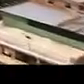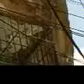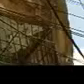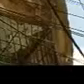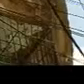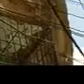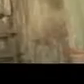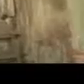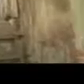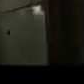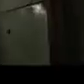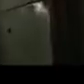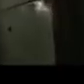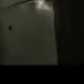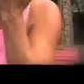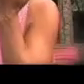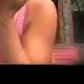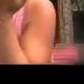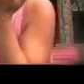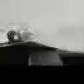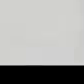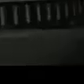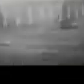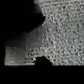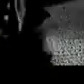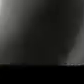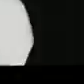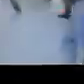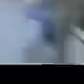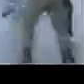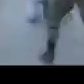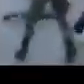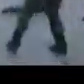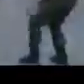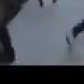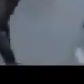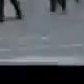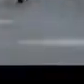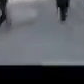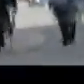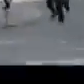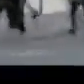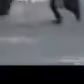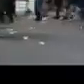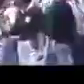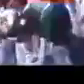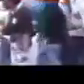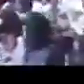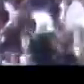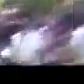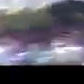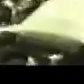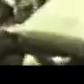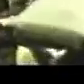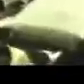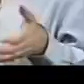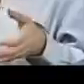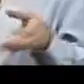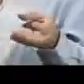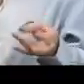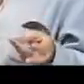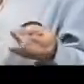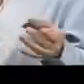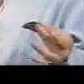la crisis que ha llevado a pueblos enteros a la miseria es producto del voraz sistema capitalista